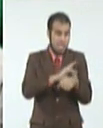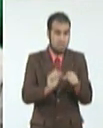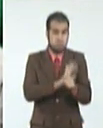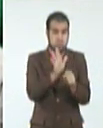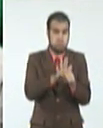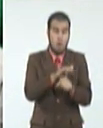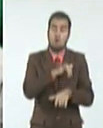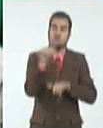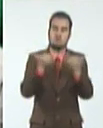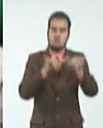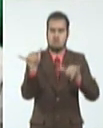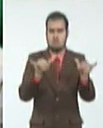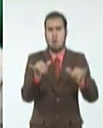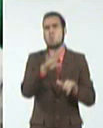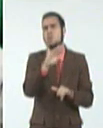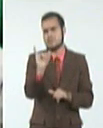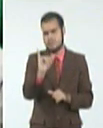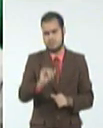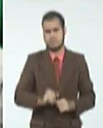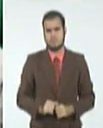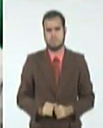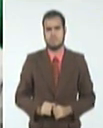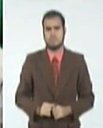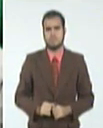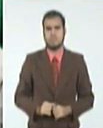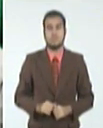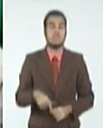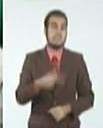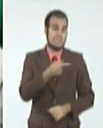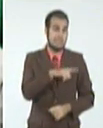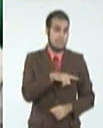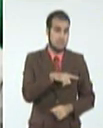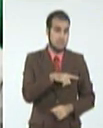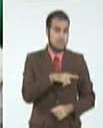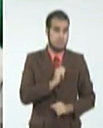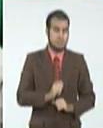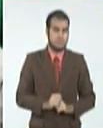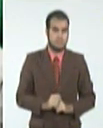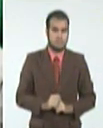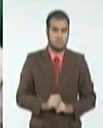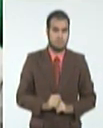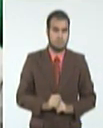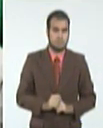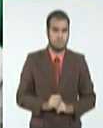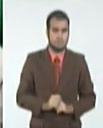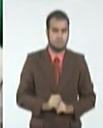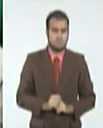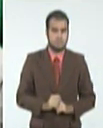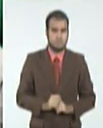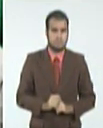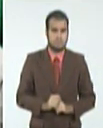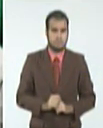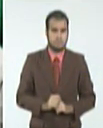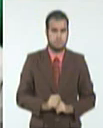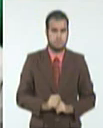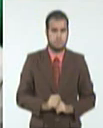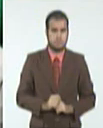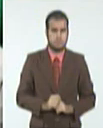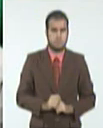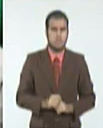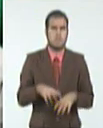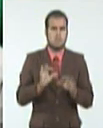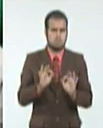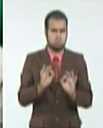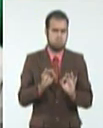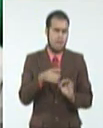países. Y en el día de ayer, los 56, no, los 54 que retornaron a sus países, y en el día de